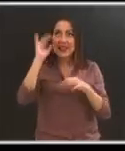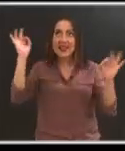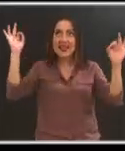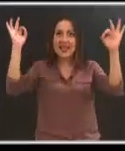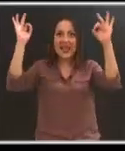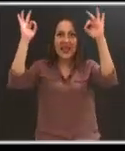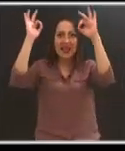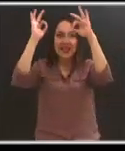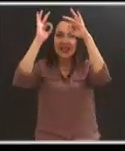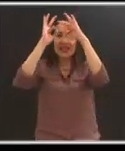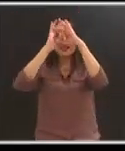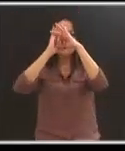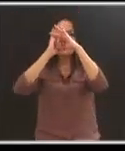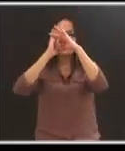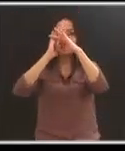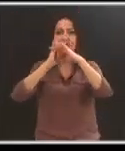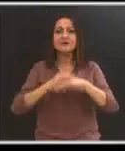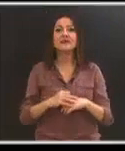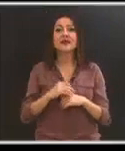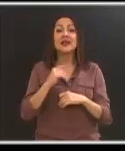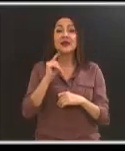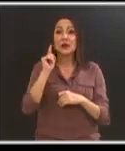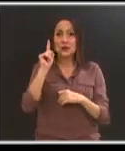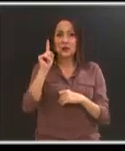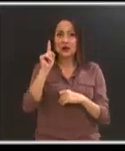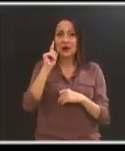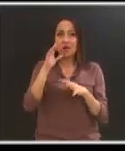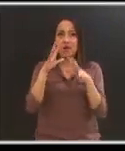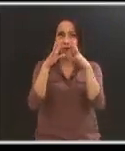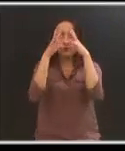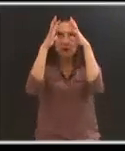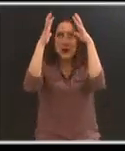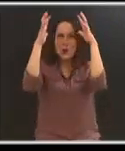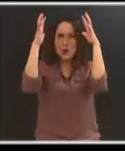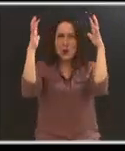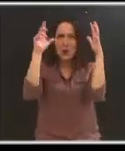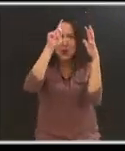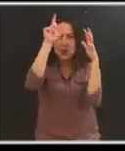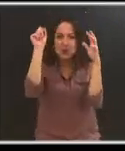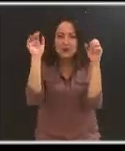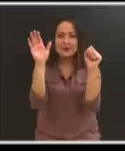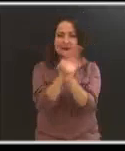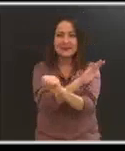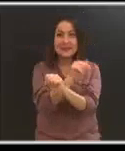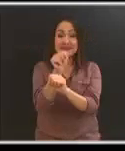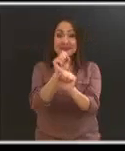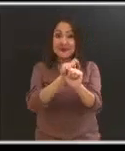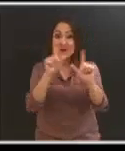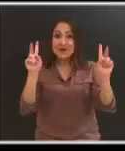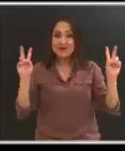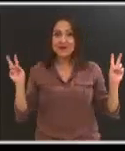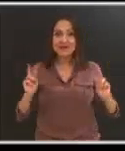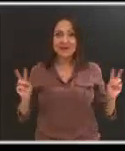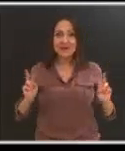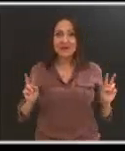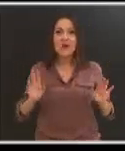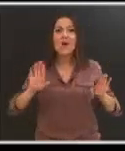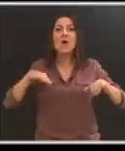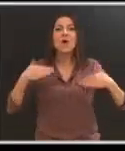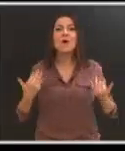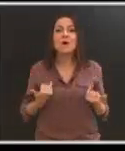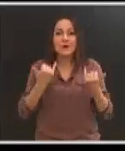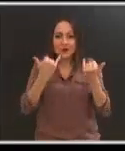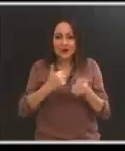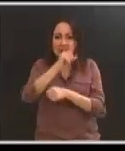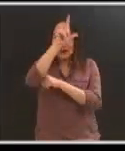eclipse parcial en una enorme luna llena. Esta es imagen en vivo de cómo está en este momento